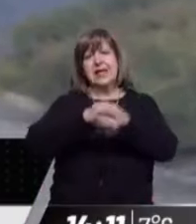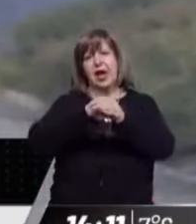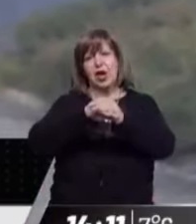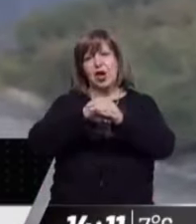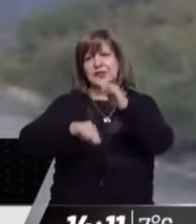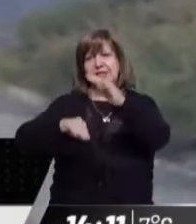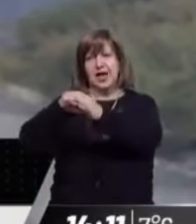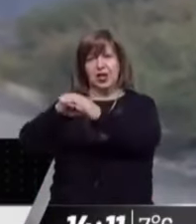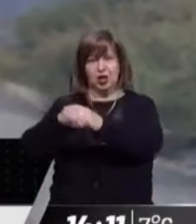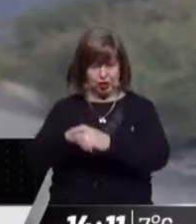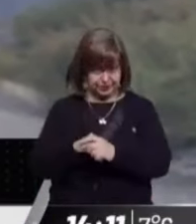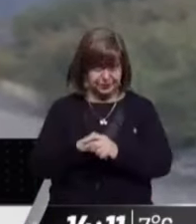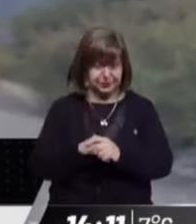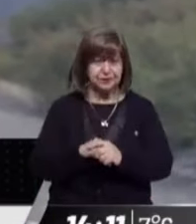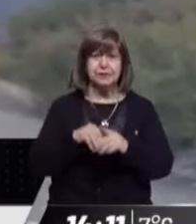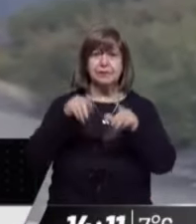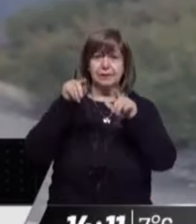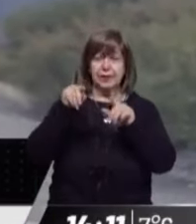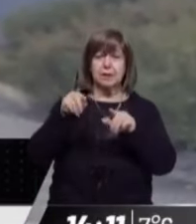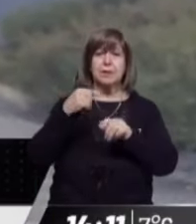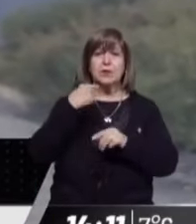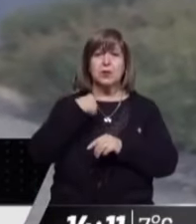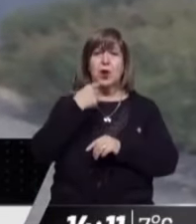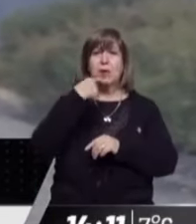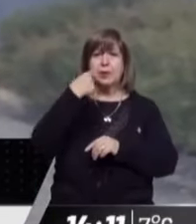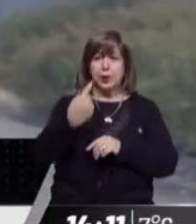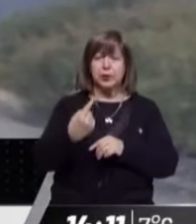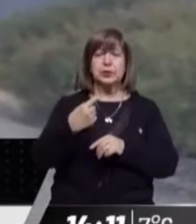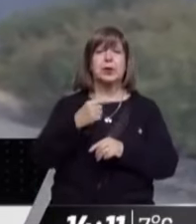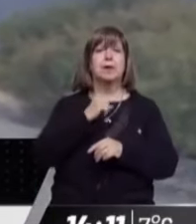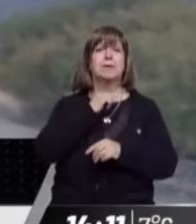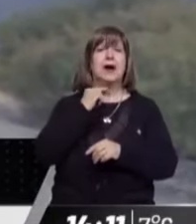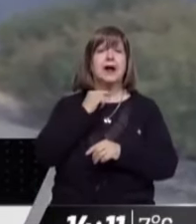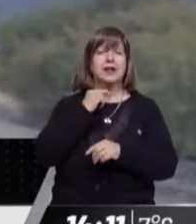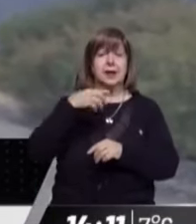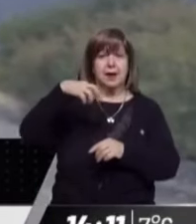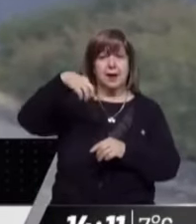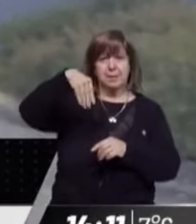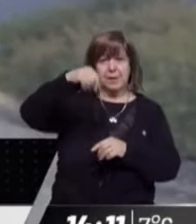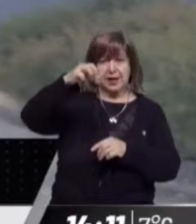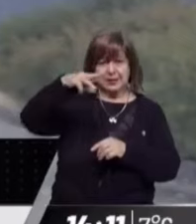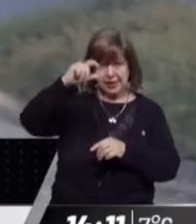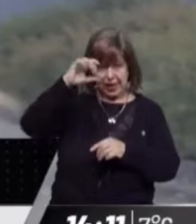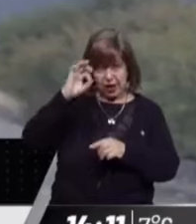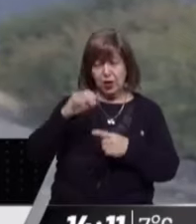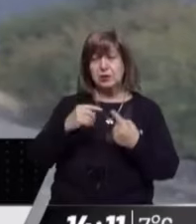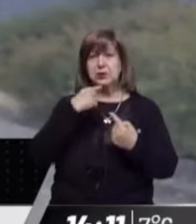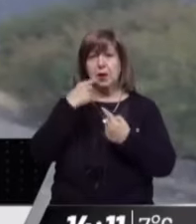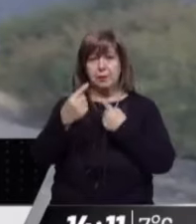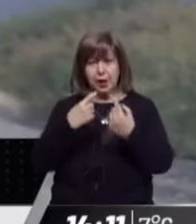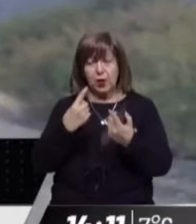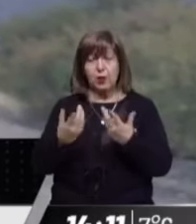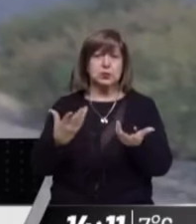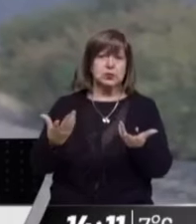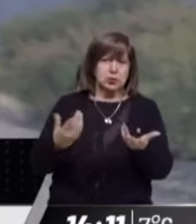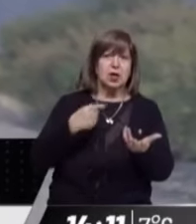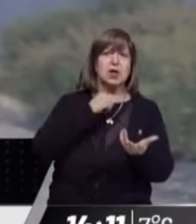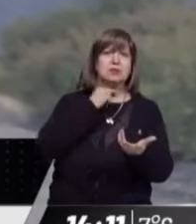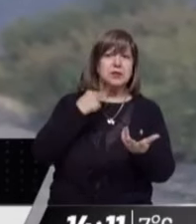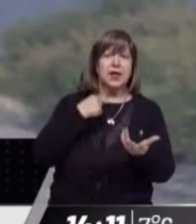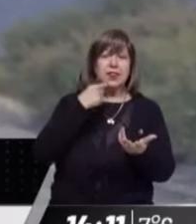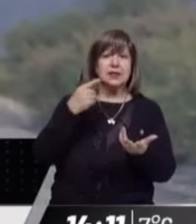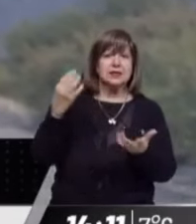respuesta justamente ayer conversaba con el padre Marcelo de benedictis y la verdad que también con preocupación me decía viene